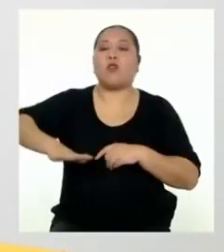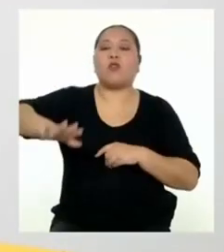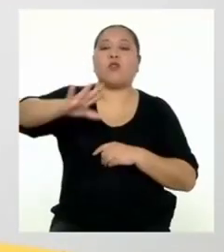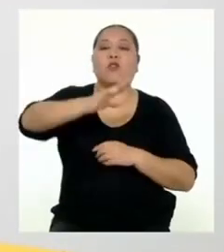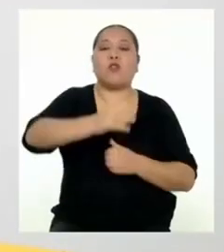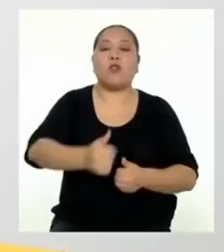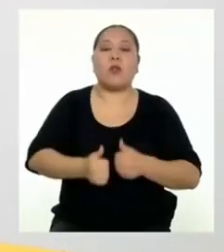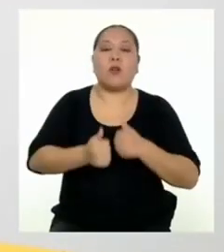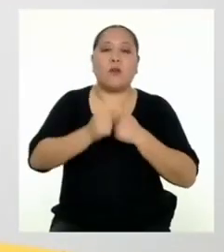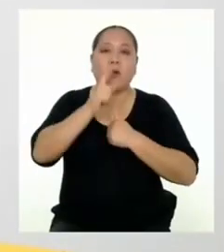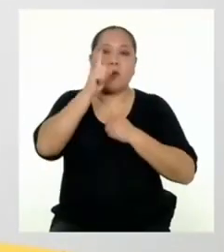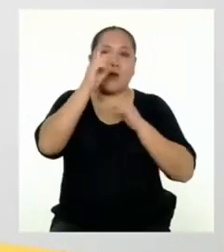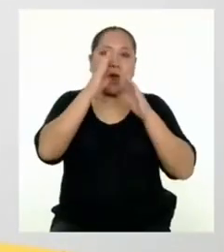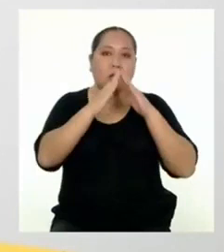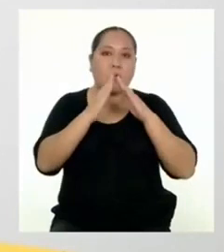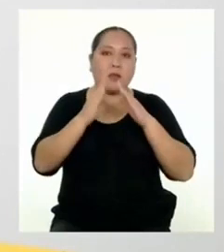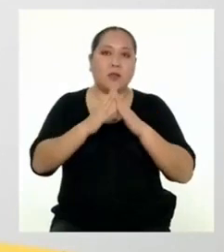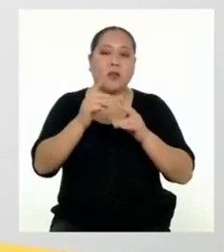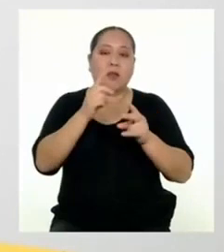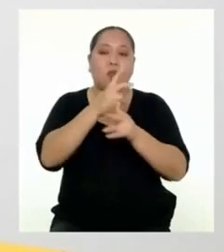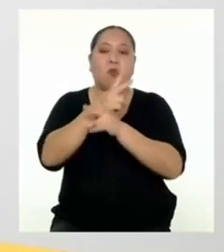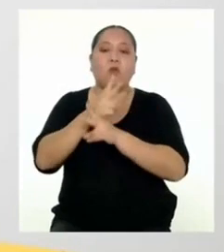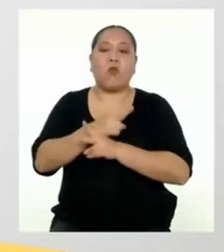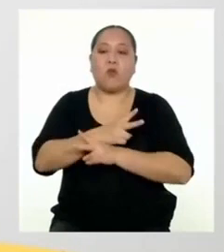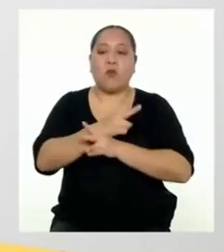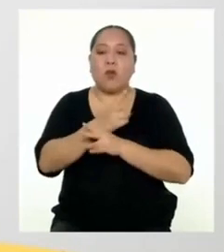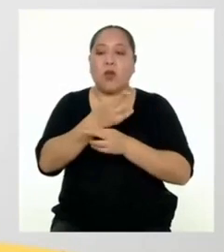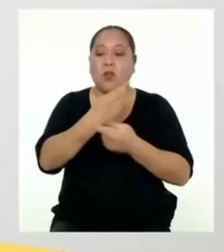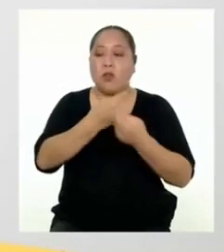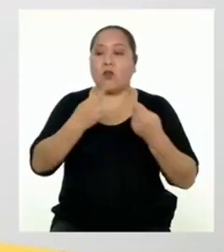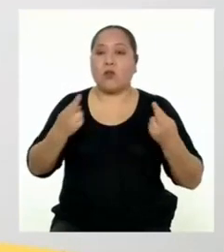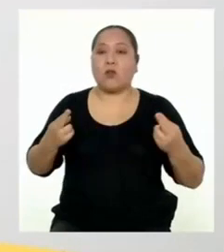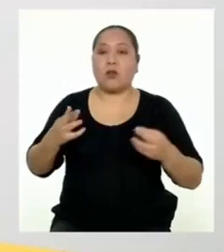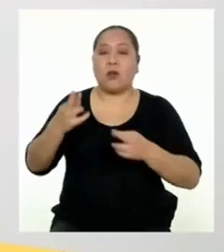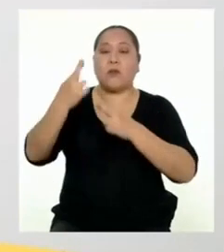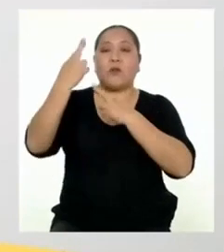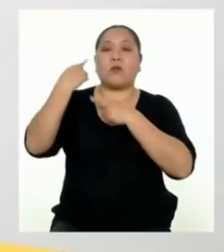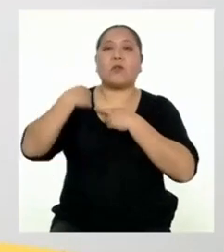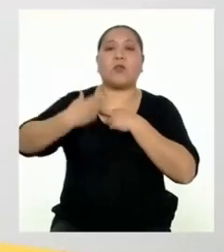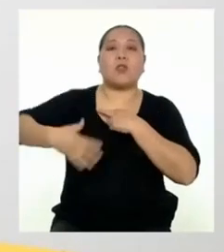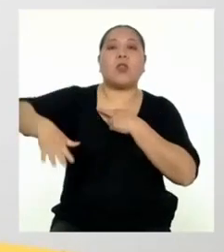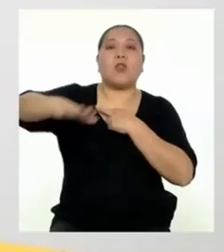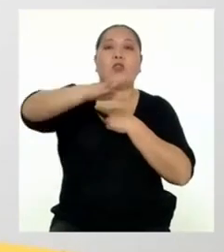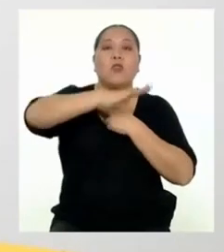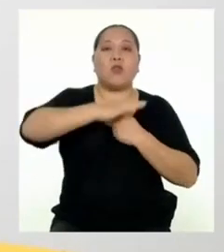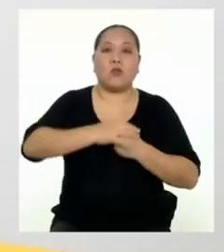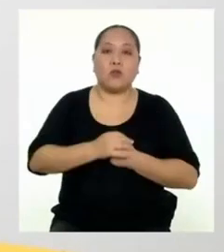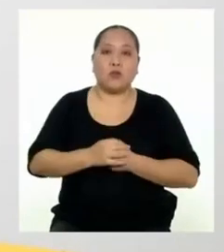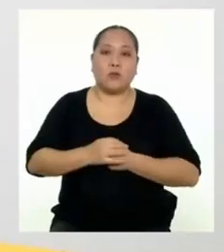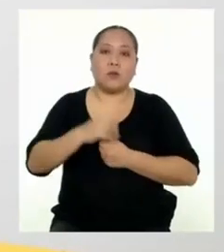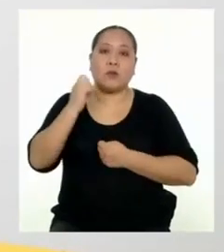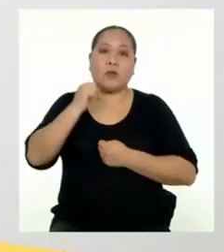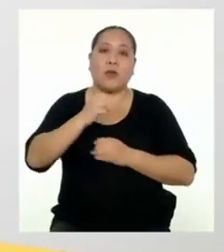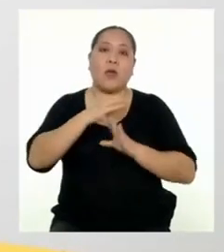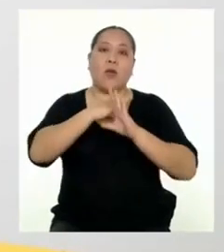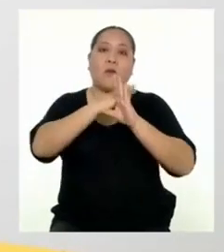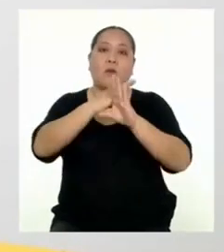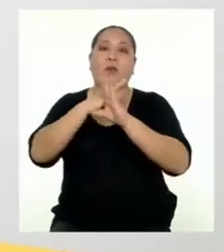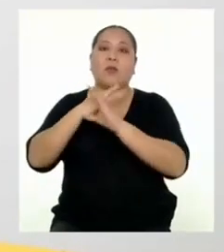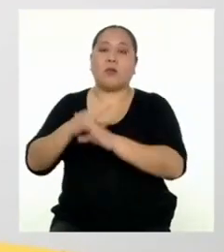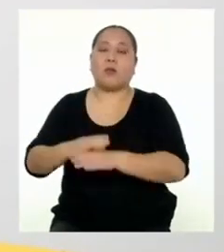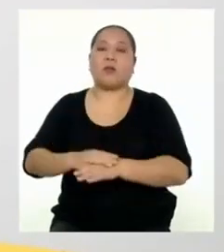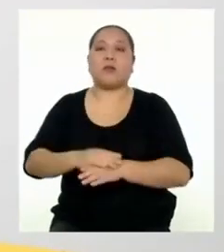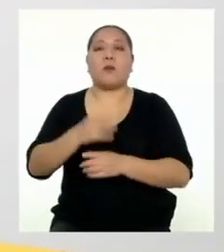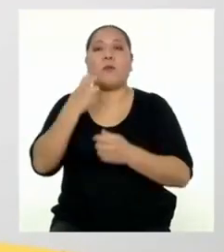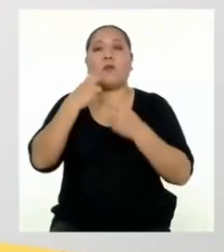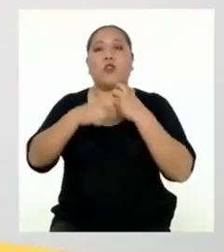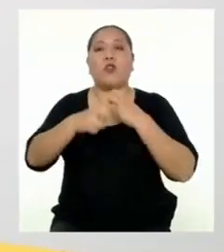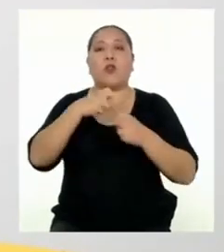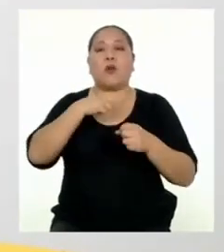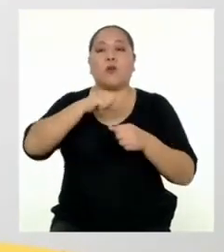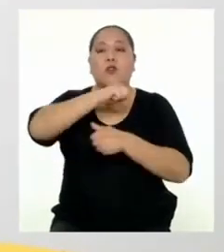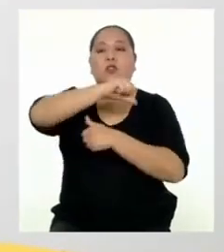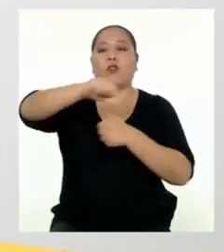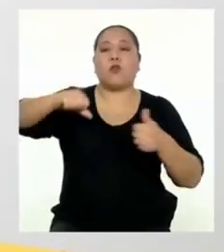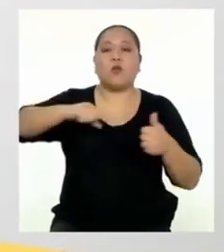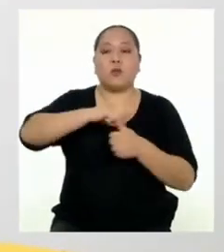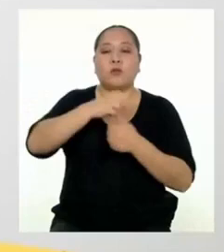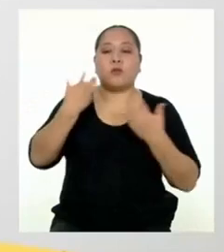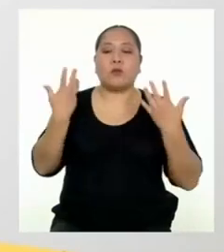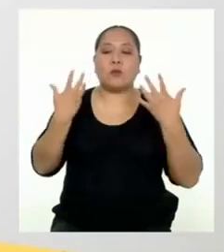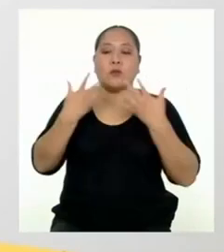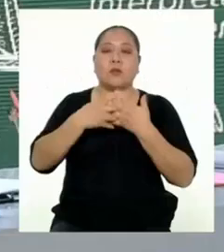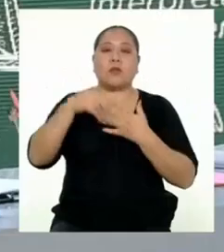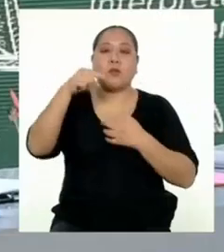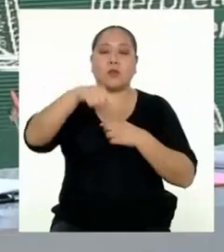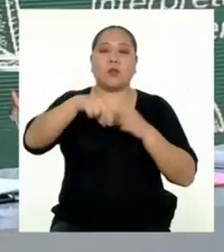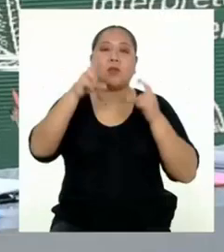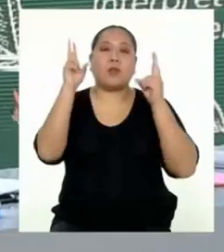los que vivan en casa, ya que cuidar los recursos es responsabilidad de todas y todos. Así se evitarán posibles conflictos de convivencia relacionados